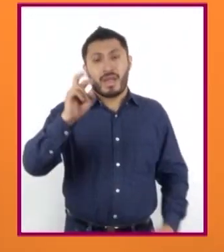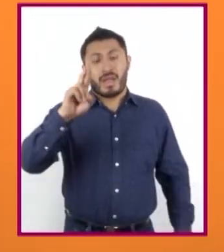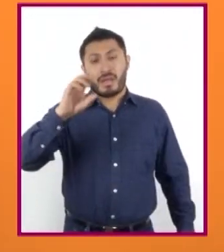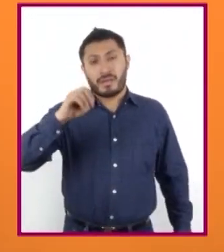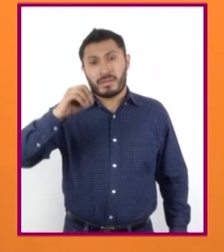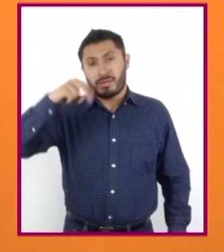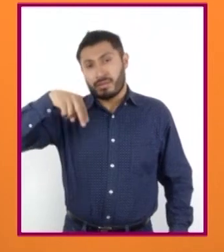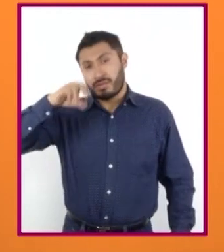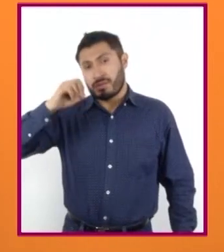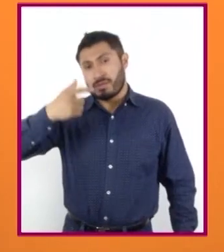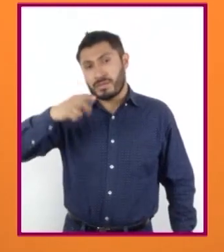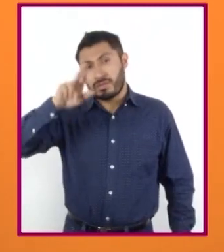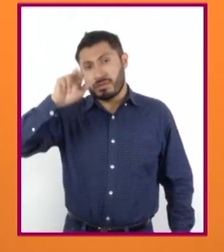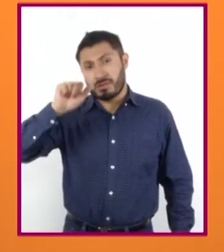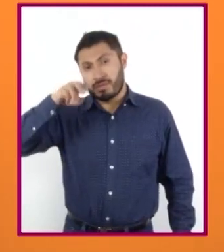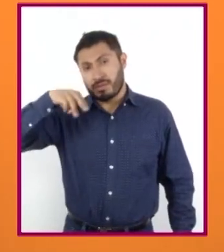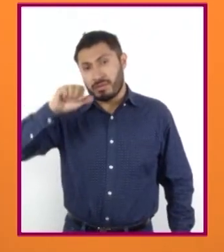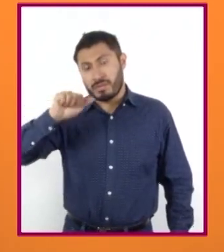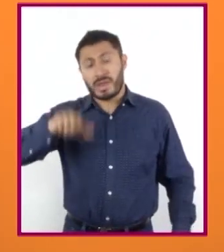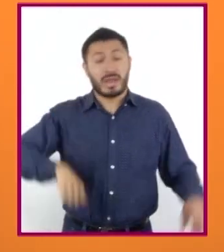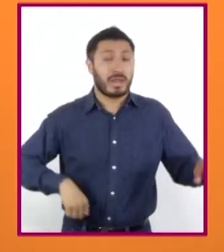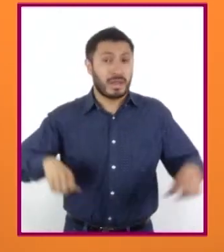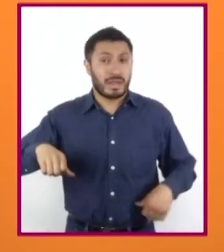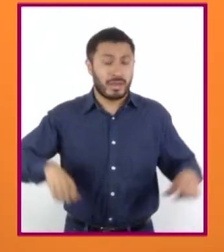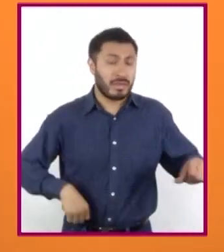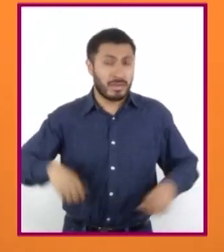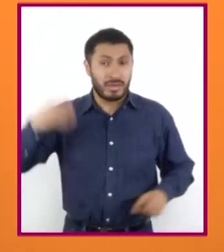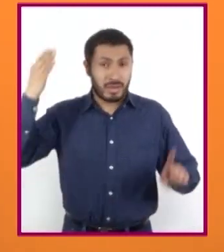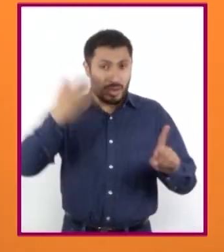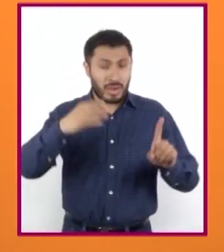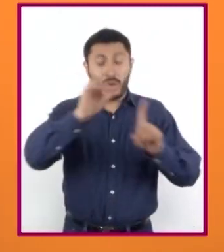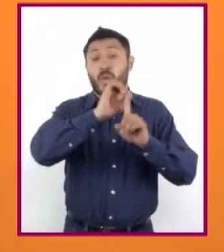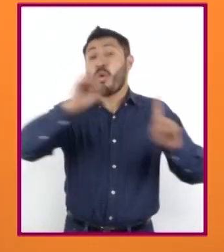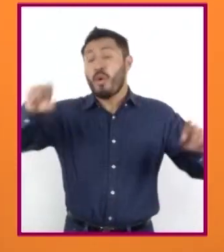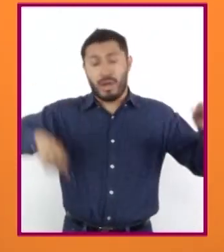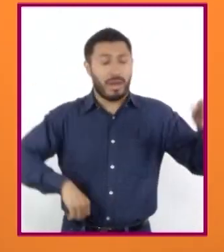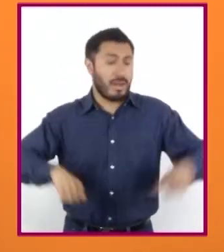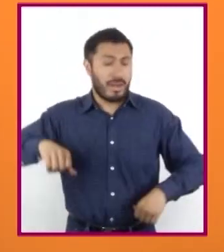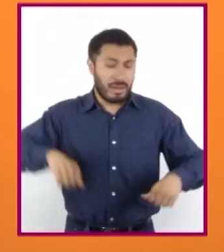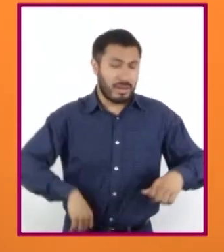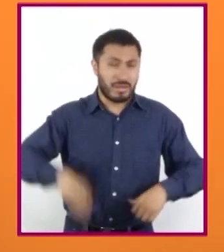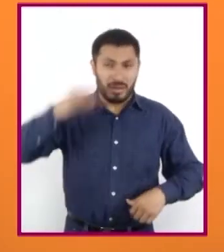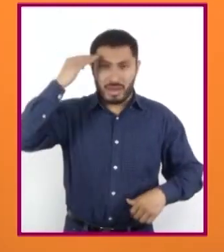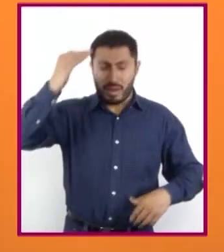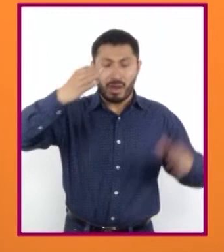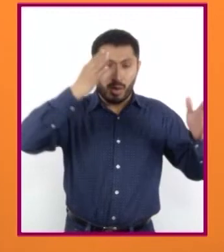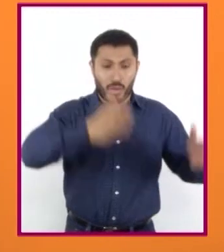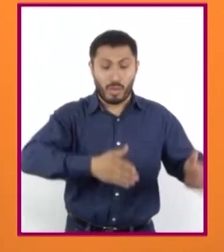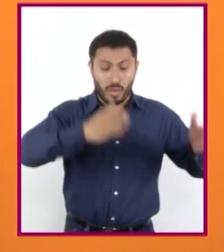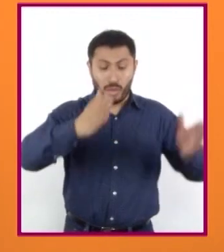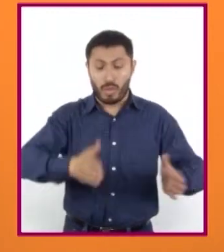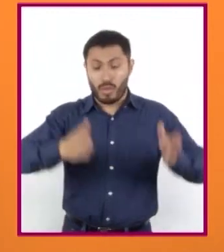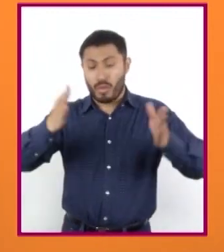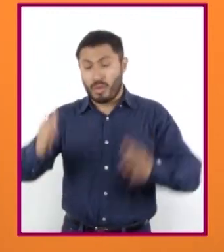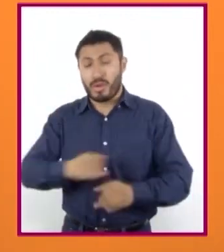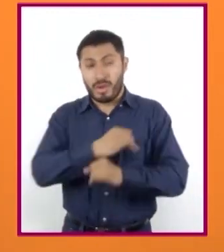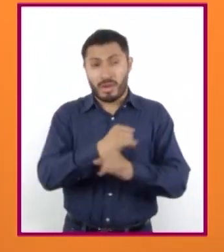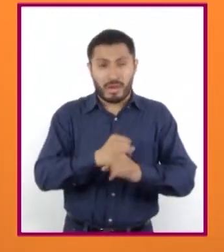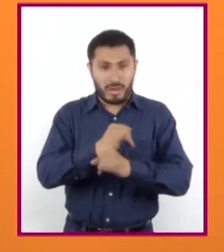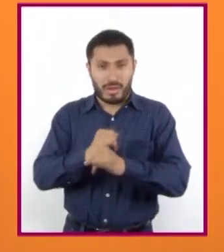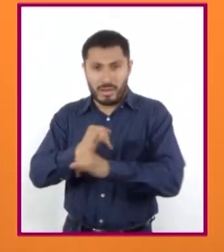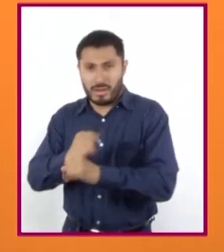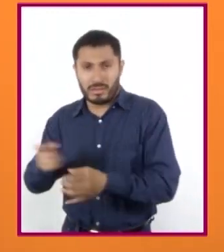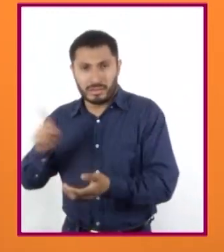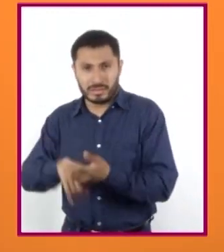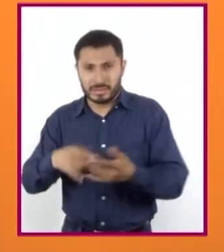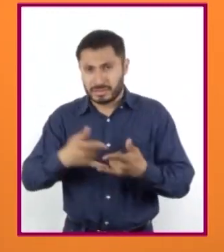actividades con el fin de organizar las actividades y etapas de la investigación histórica,